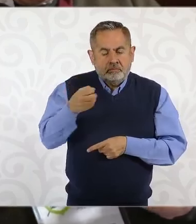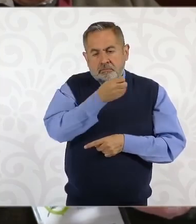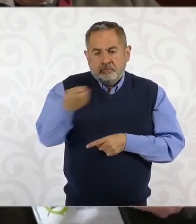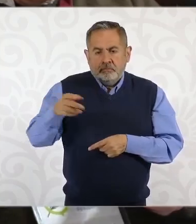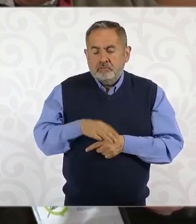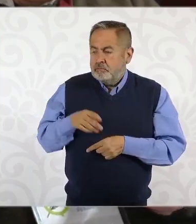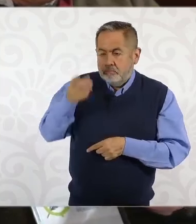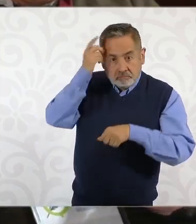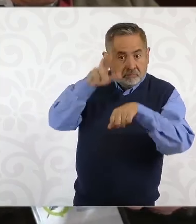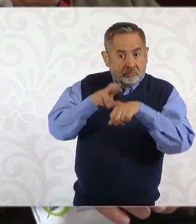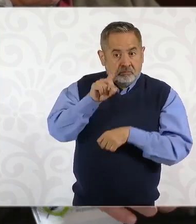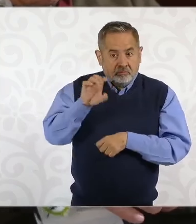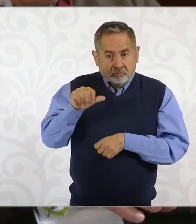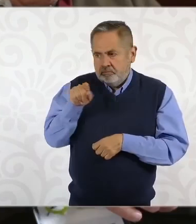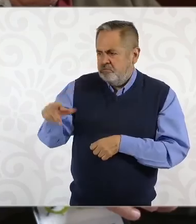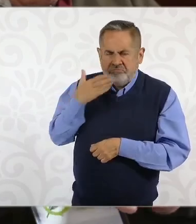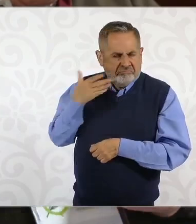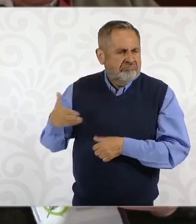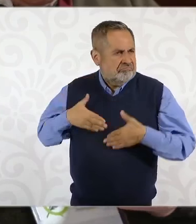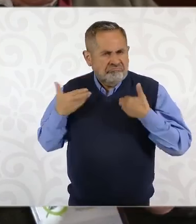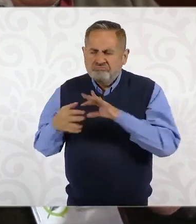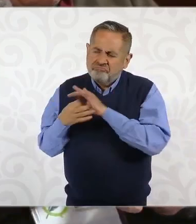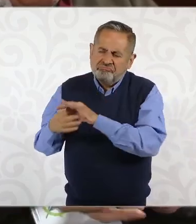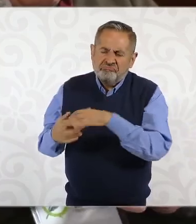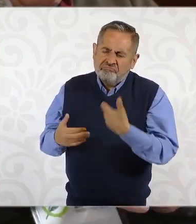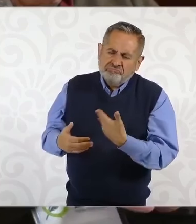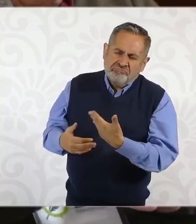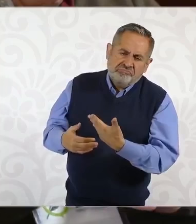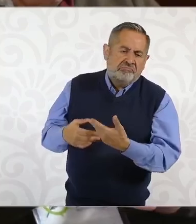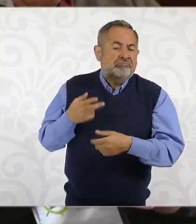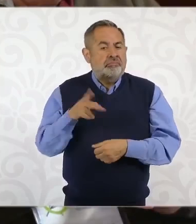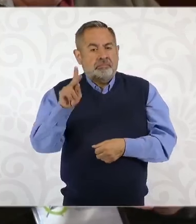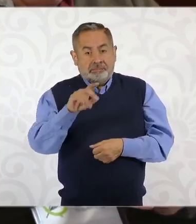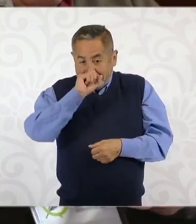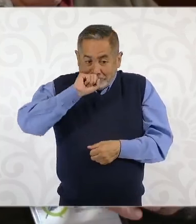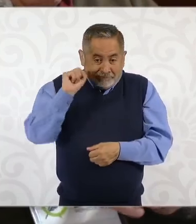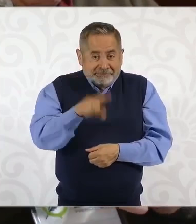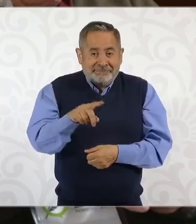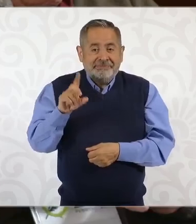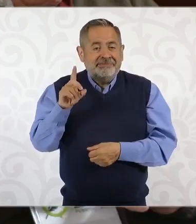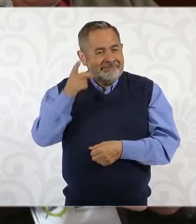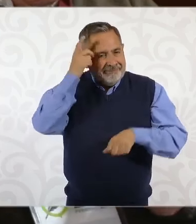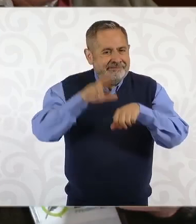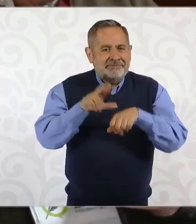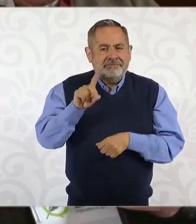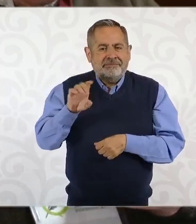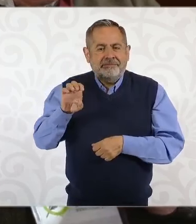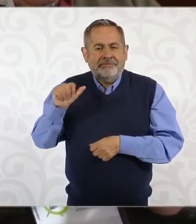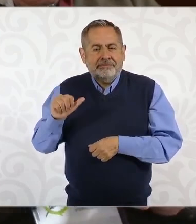un socio confiable, pero resalta que a la vez el mismo director de la DEA en otras